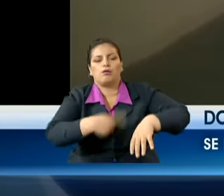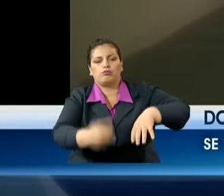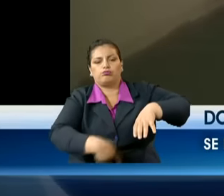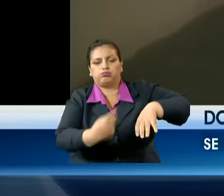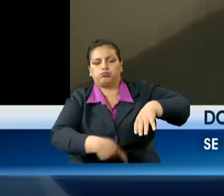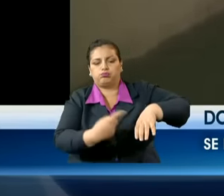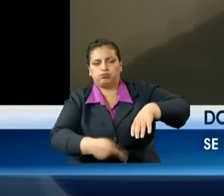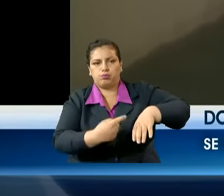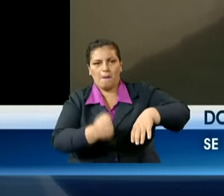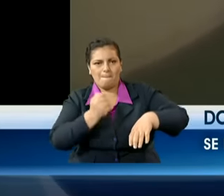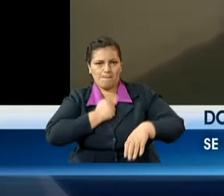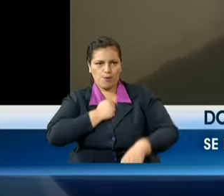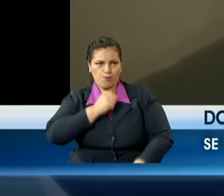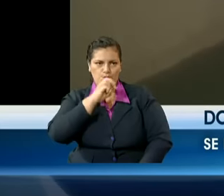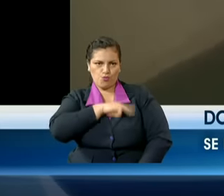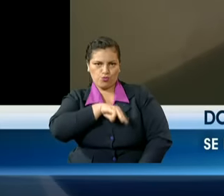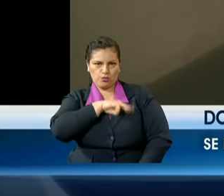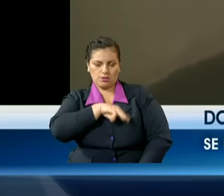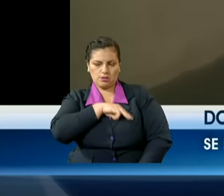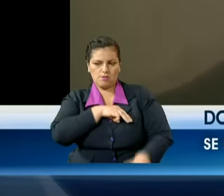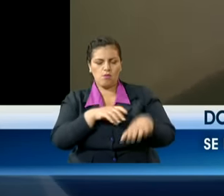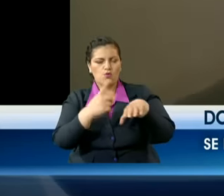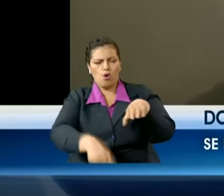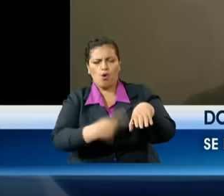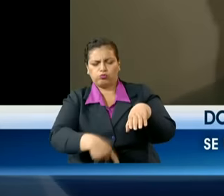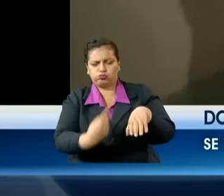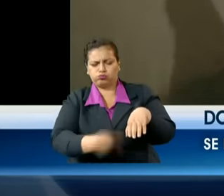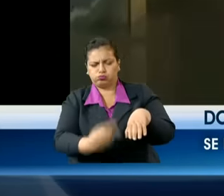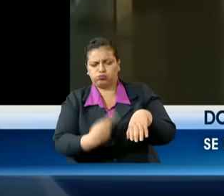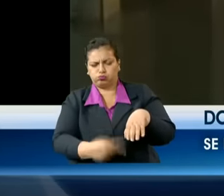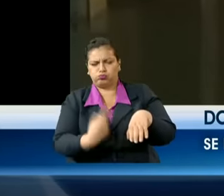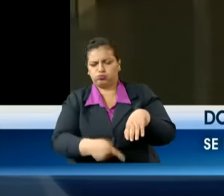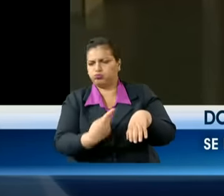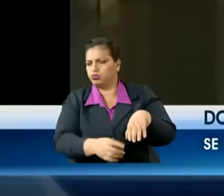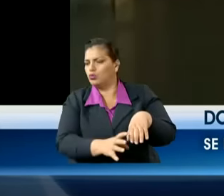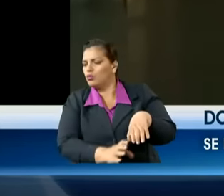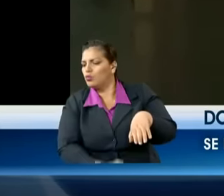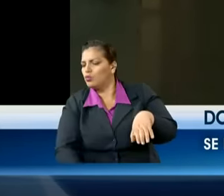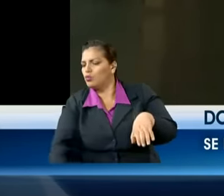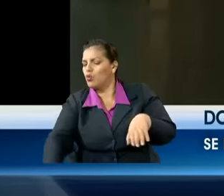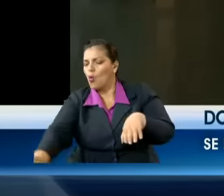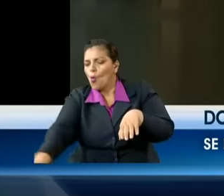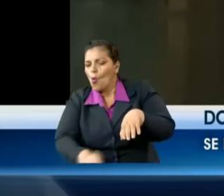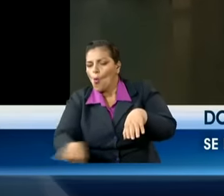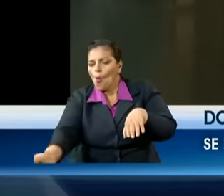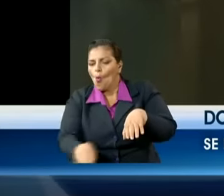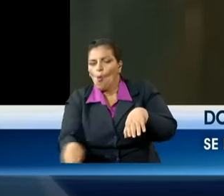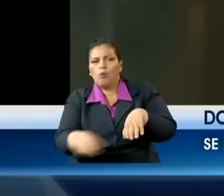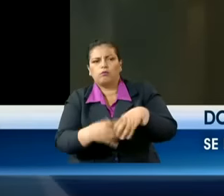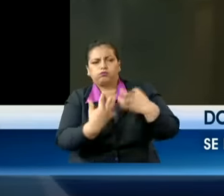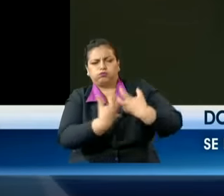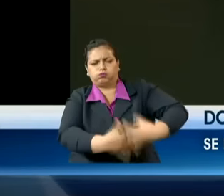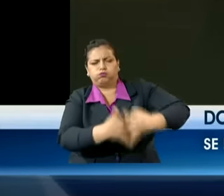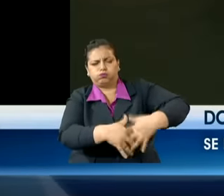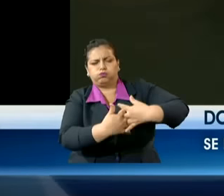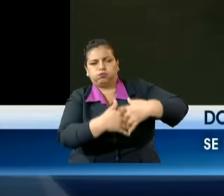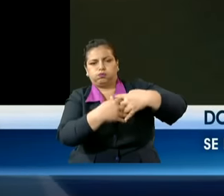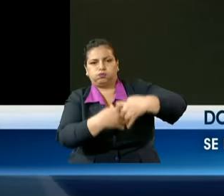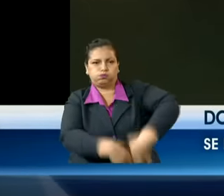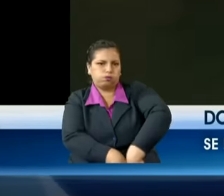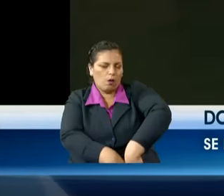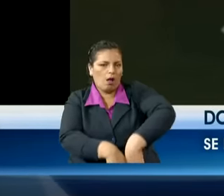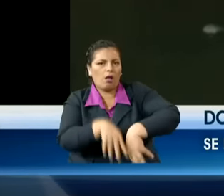Son aproximadamente 60 familias que en cuestión de horas, una pertinaz lluvia dejó inundadas en las ciudadelas Emel Ríos y Luz